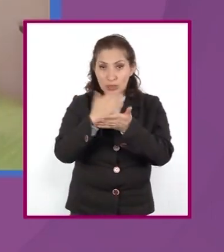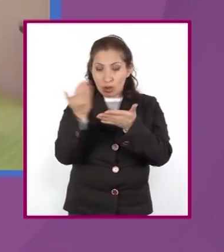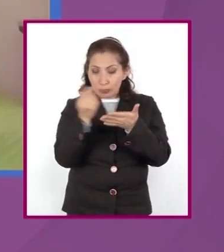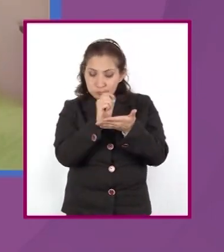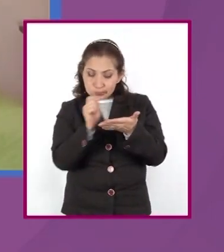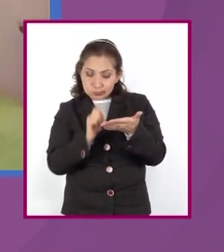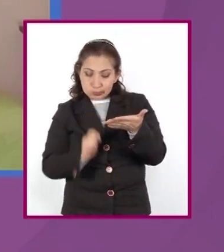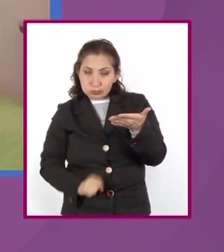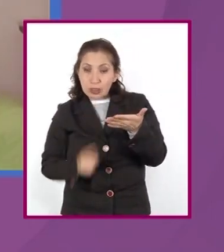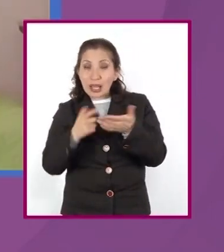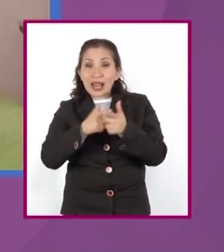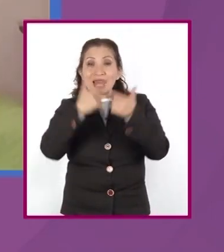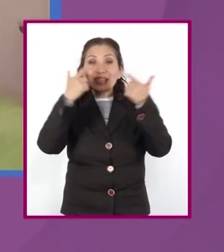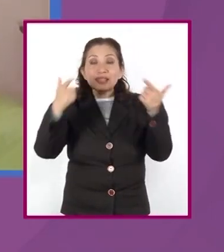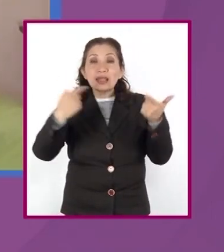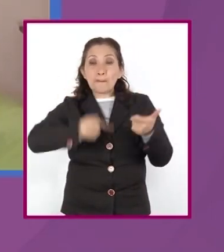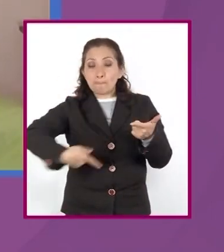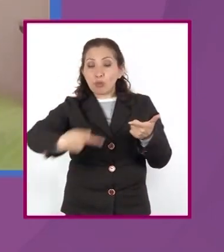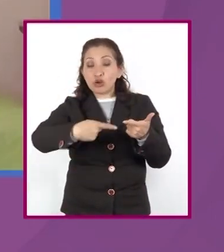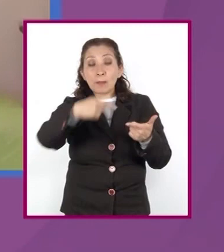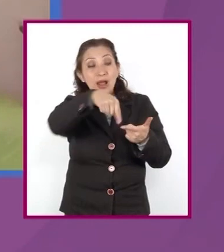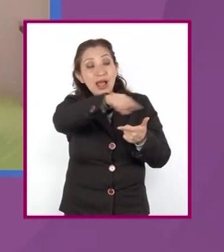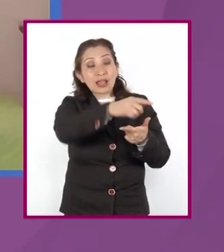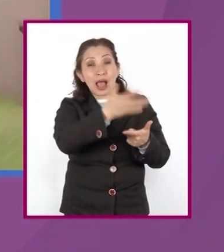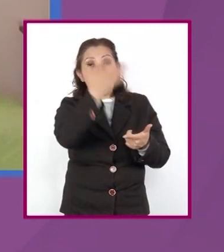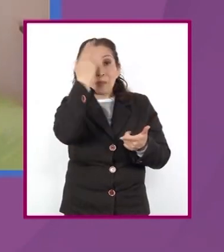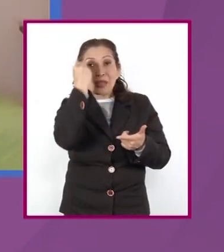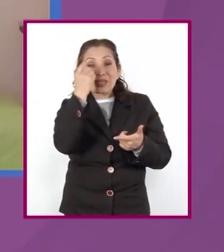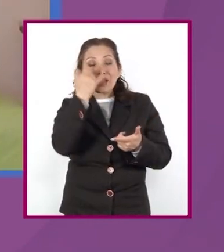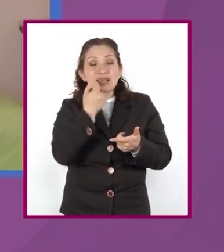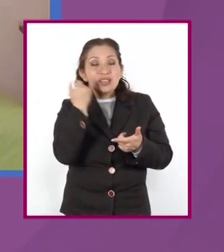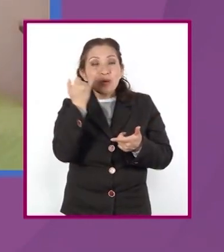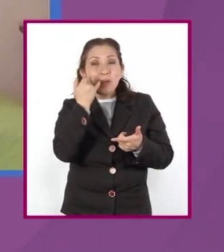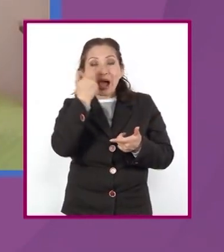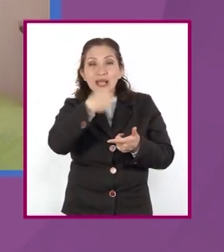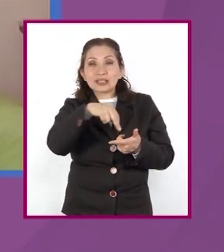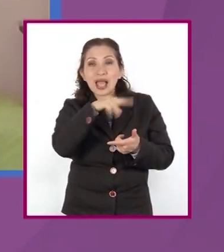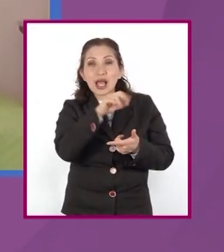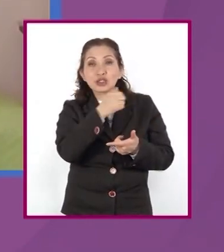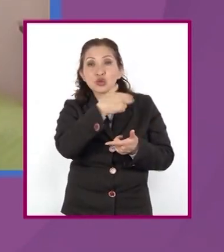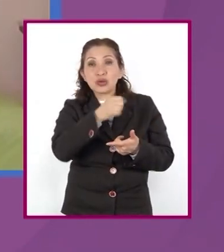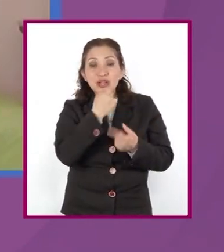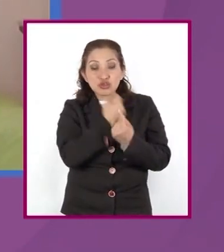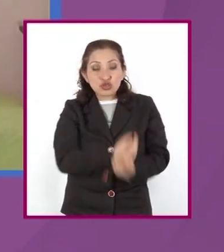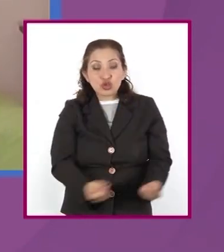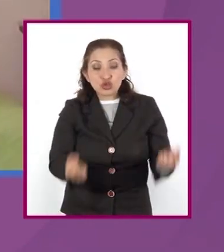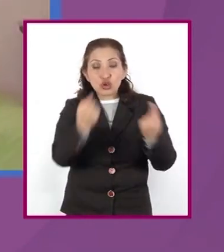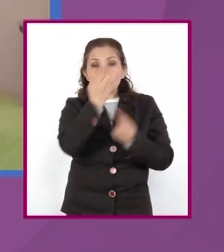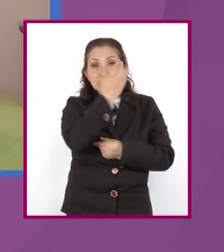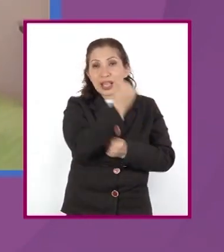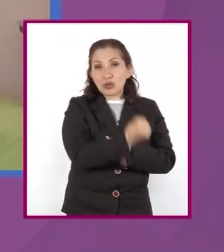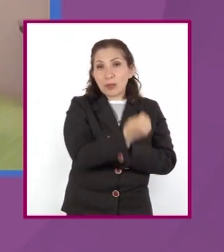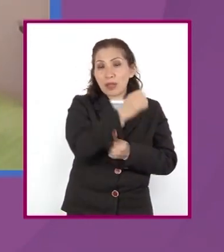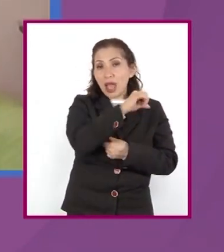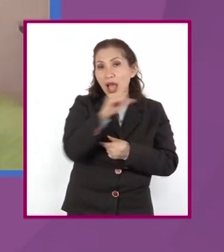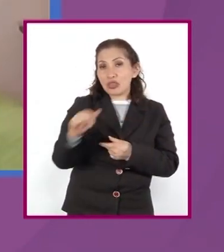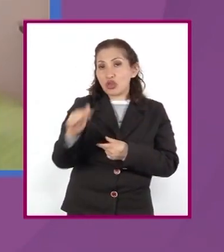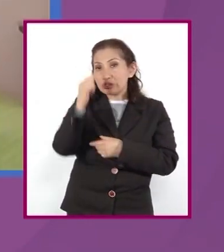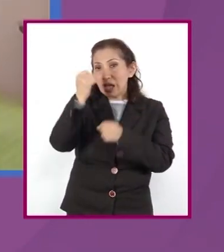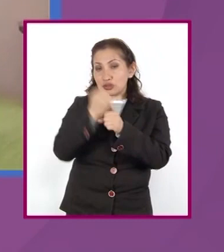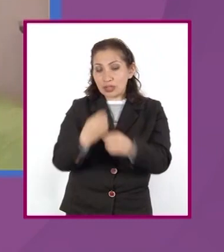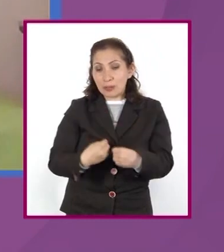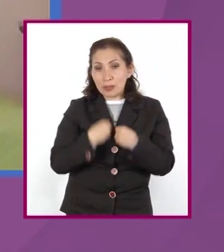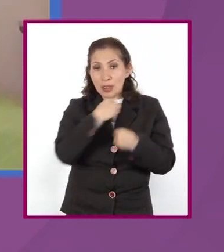la leyenda del pulque que permitiera el aprendizaje de la lengua Ñañú entre las y los niños de 9 a 12 años que radican